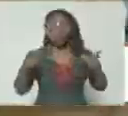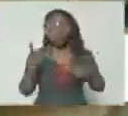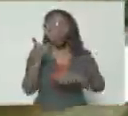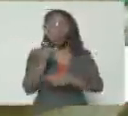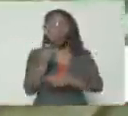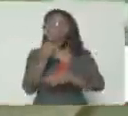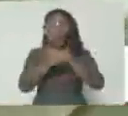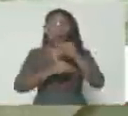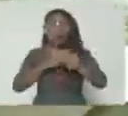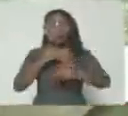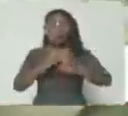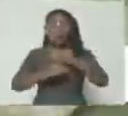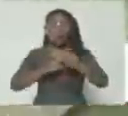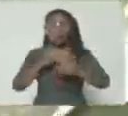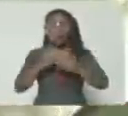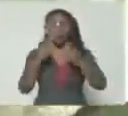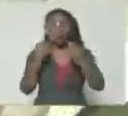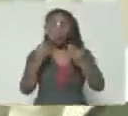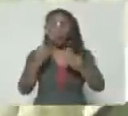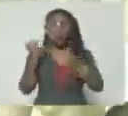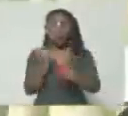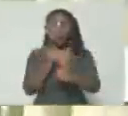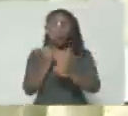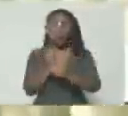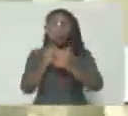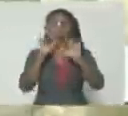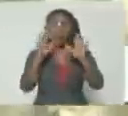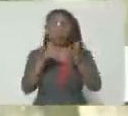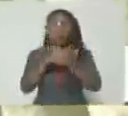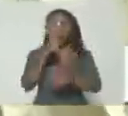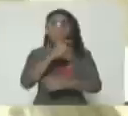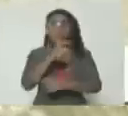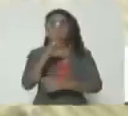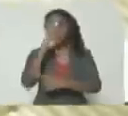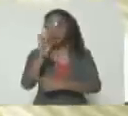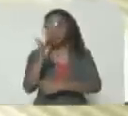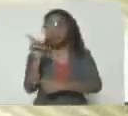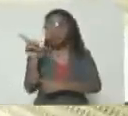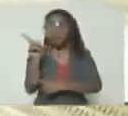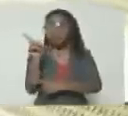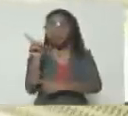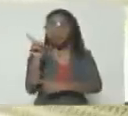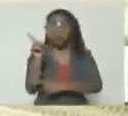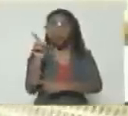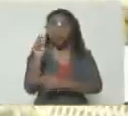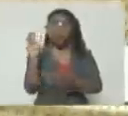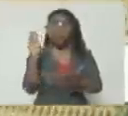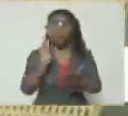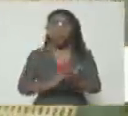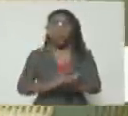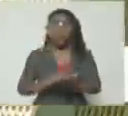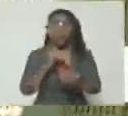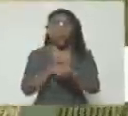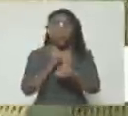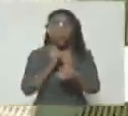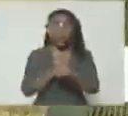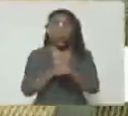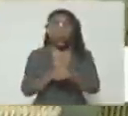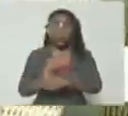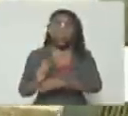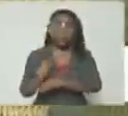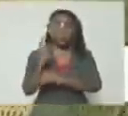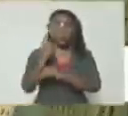y generando muchísimo empleo, de más de 10.000 empleos directos. Presidente, esto nos posicionará como uno de los